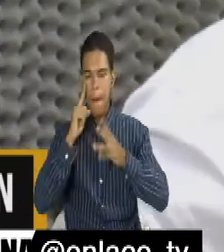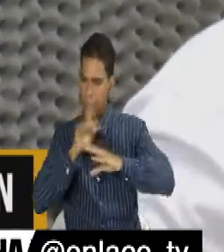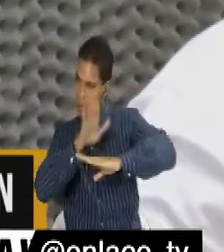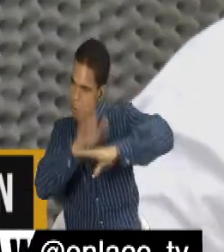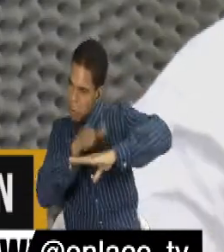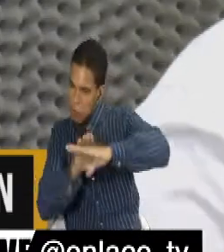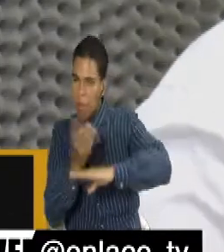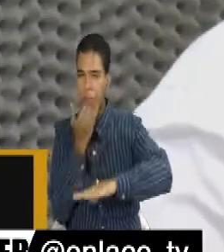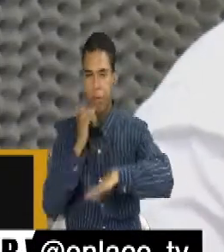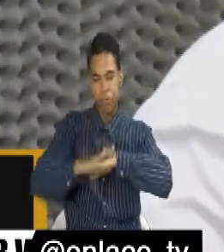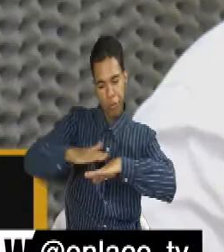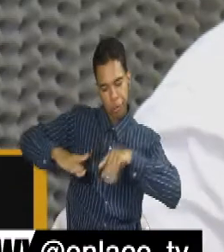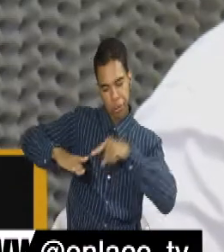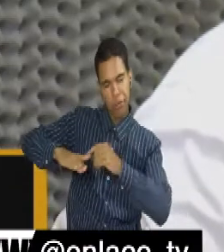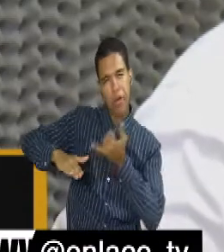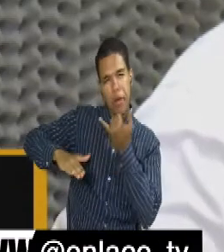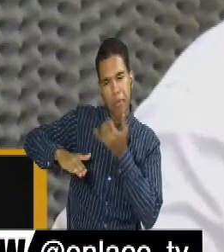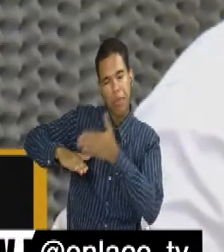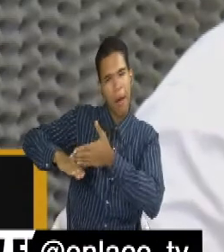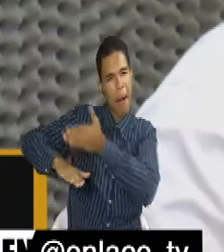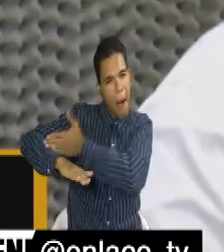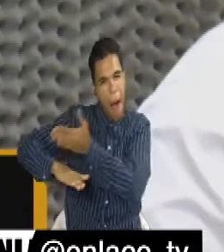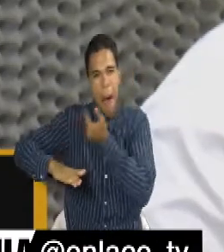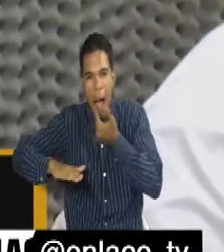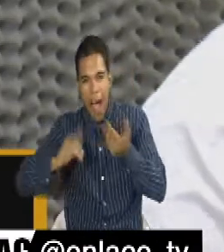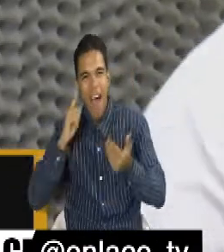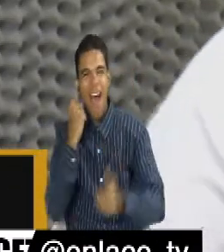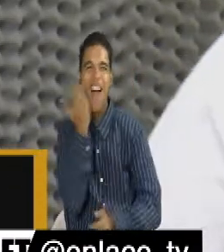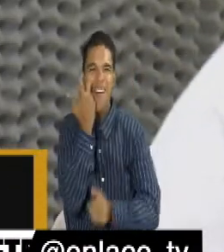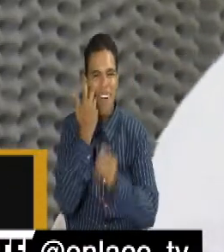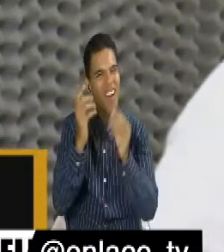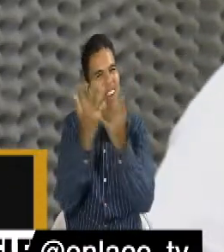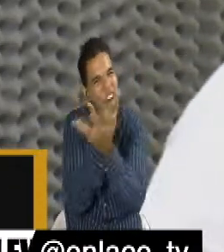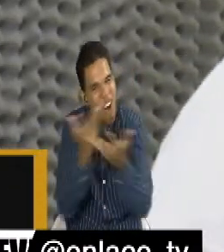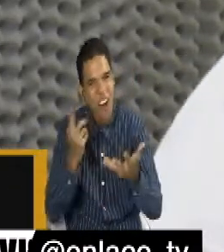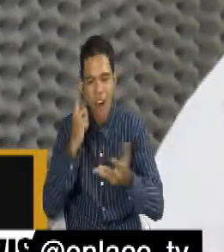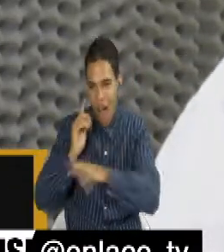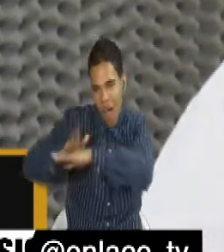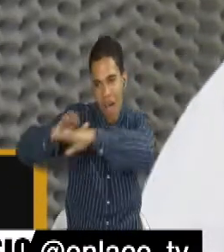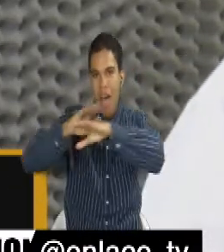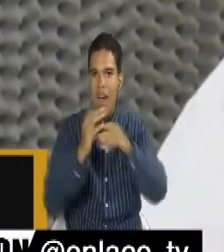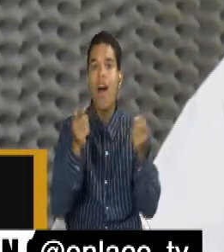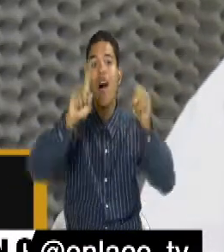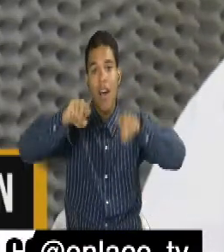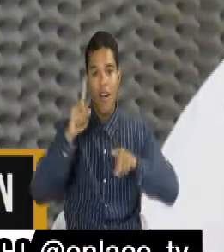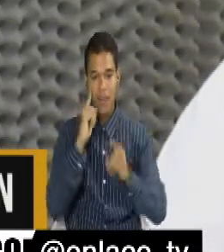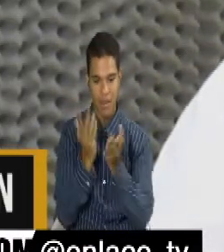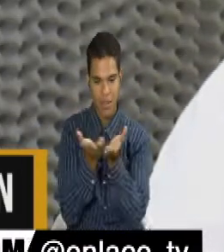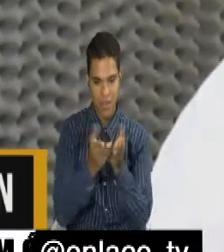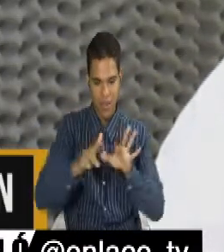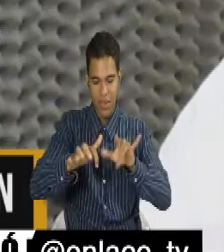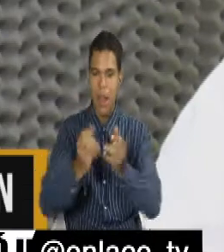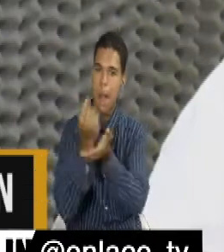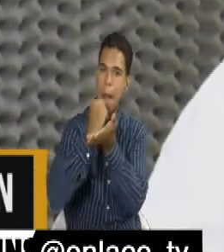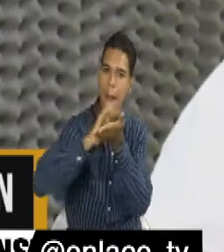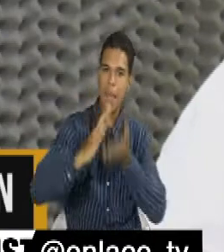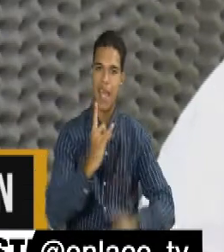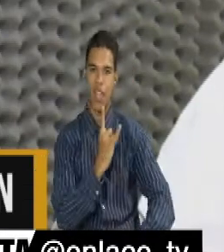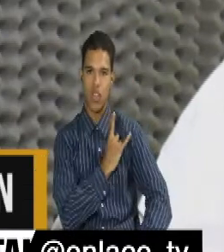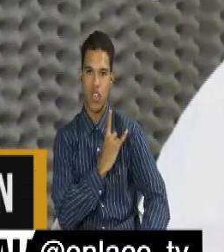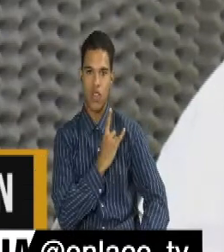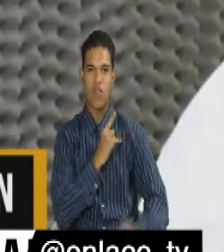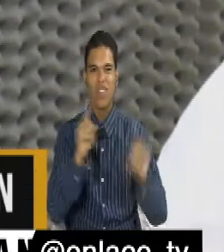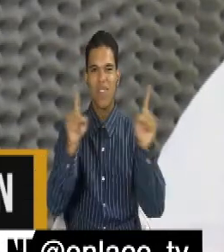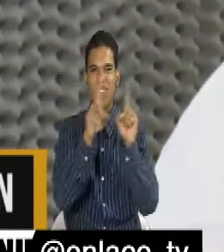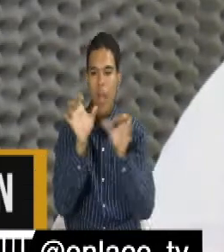temas de enfermedades. La Secretaría de Educación también hizo la oferta de lo que es el tema de las becas universitarias para el tema del